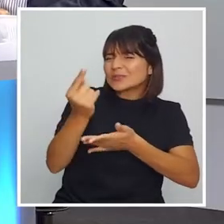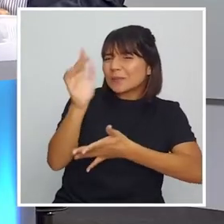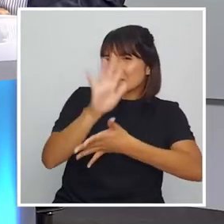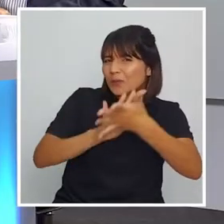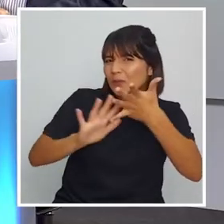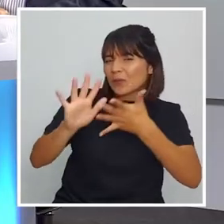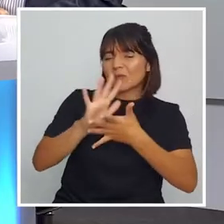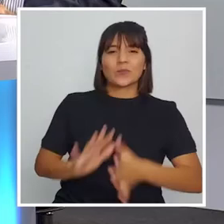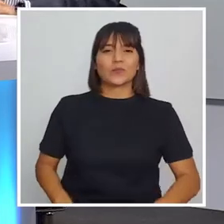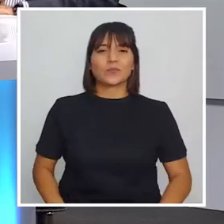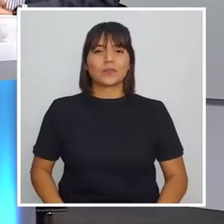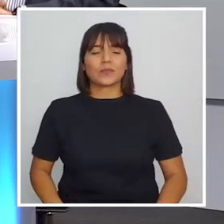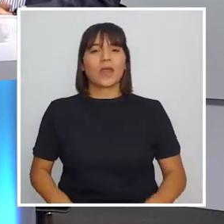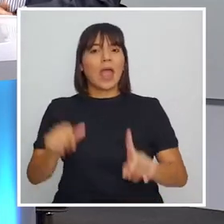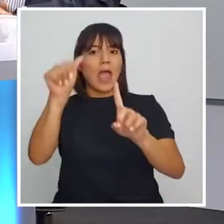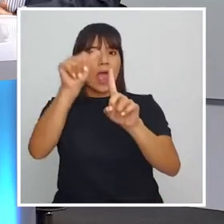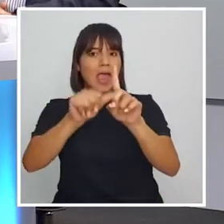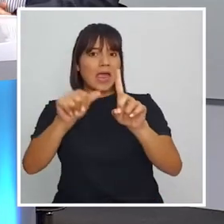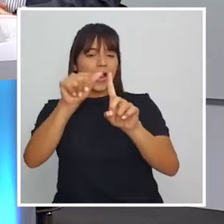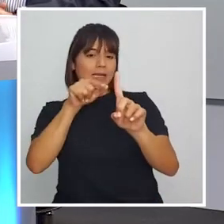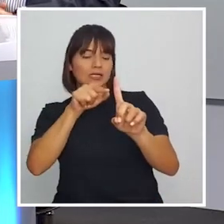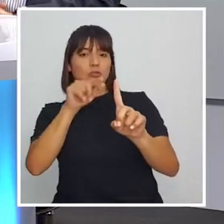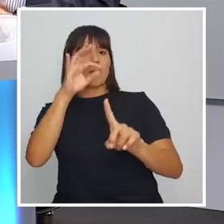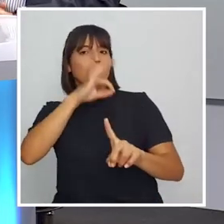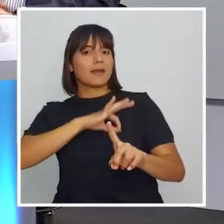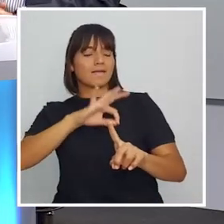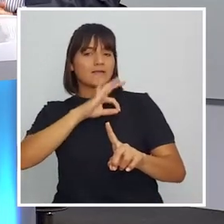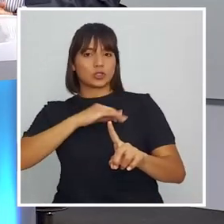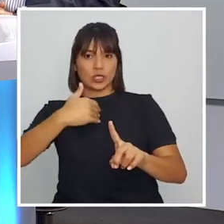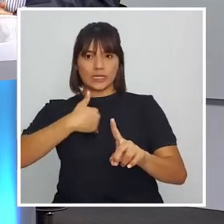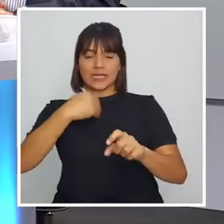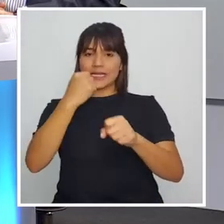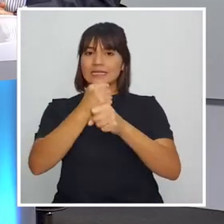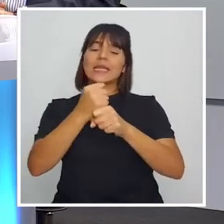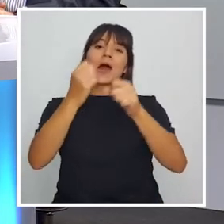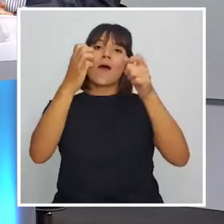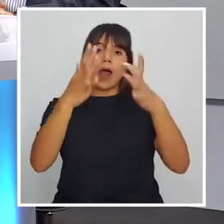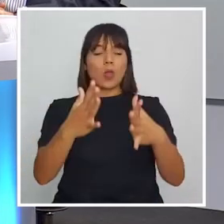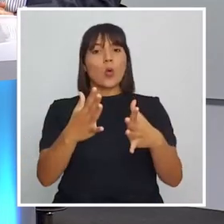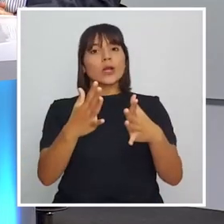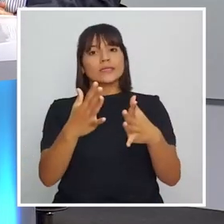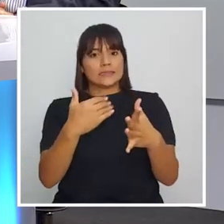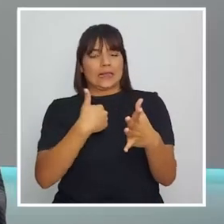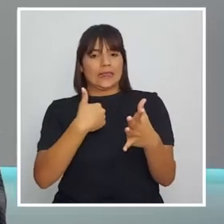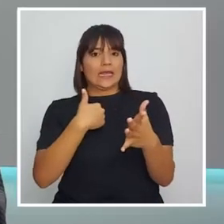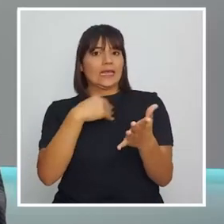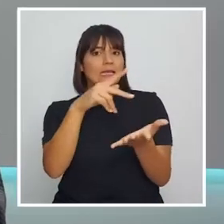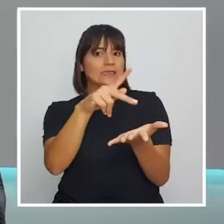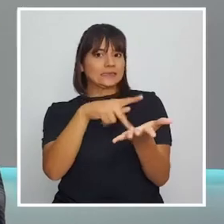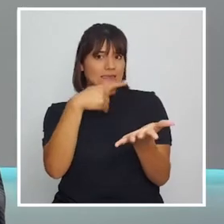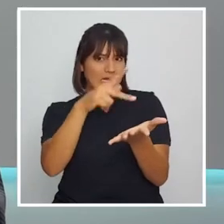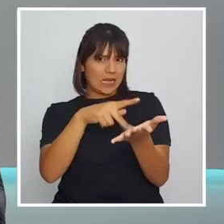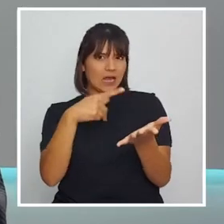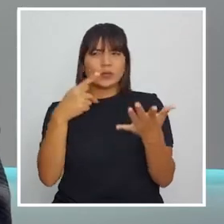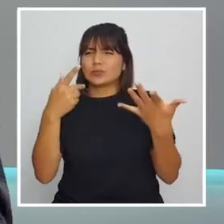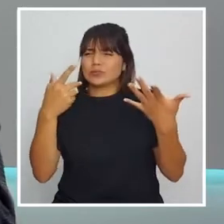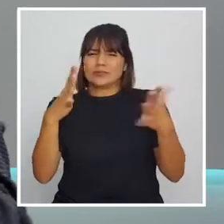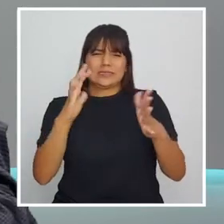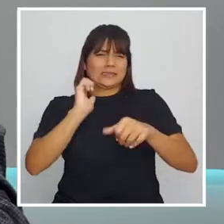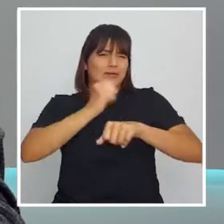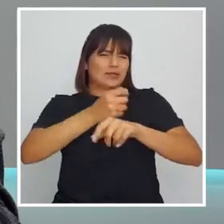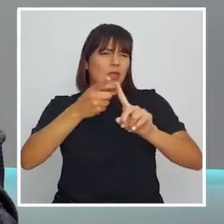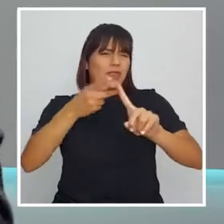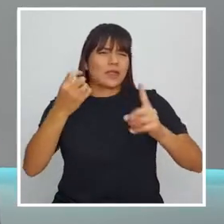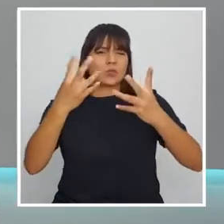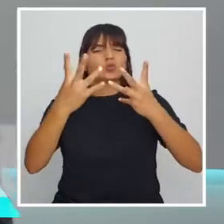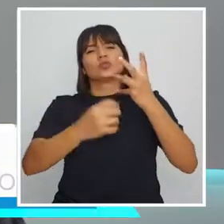El aguinaldo ya es un beneficio que tenemos los trabajadores asalariados ya desde hace ya bastantes años. Es un